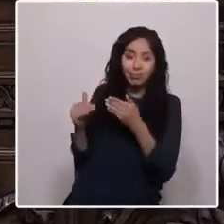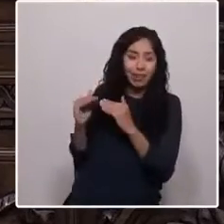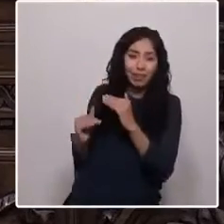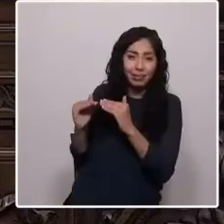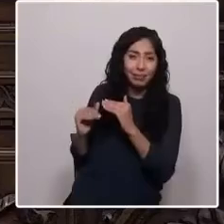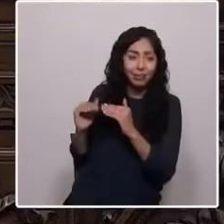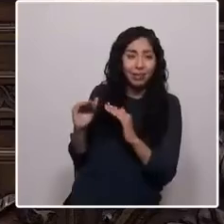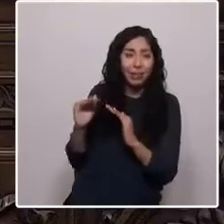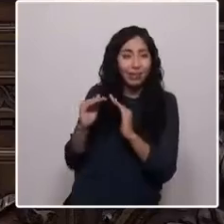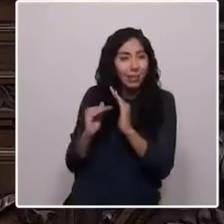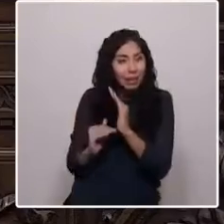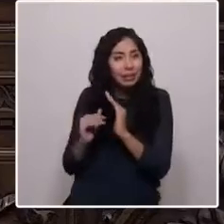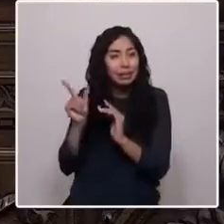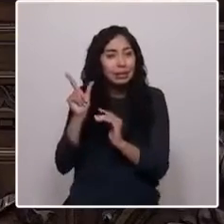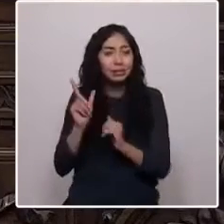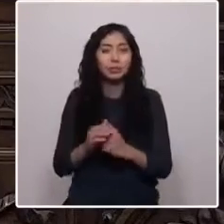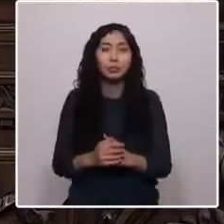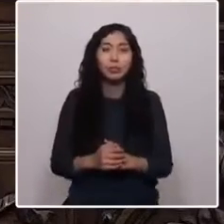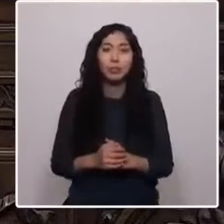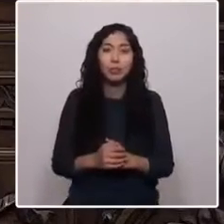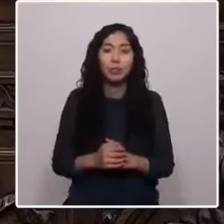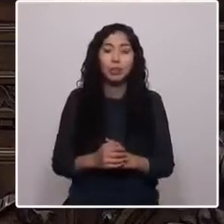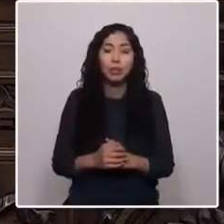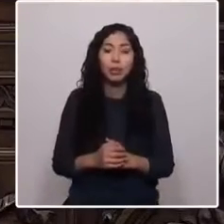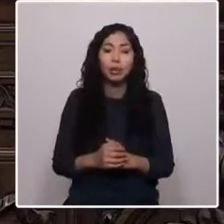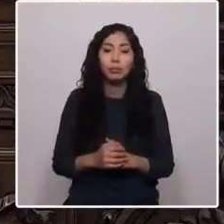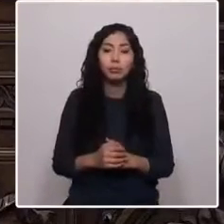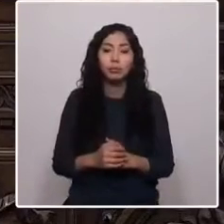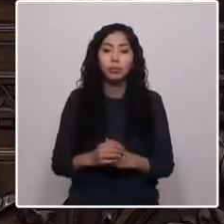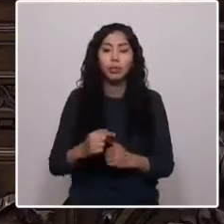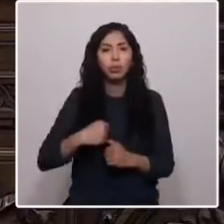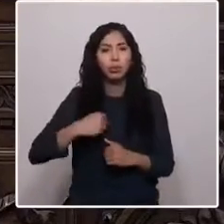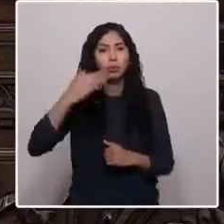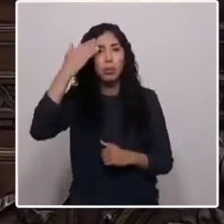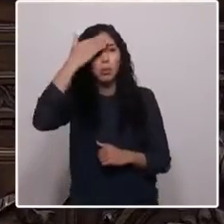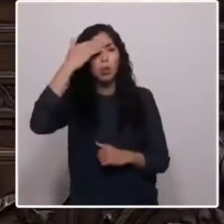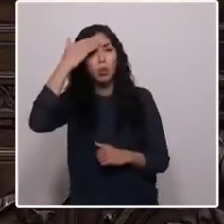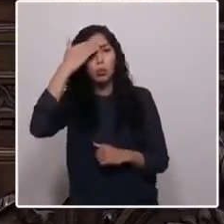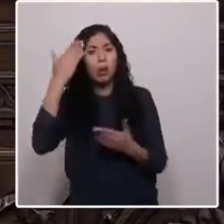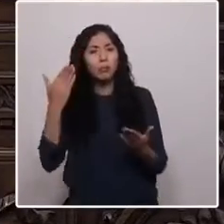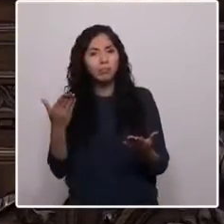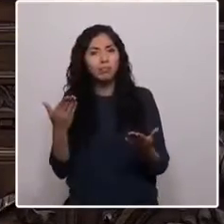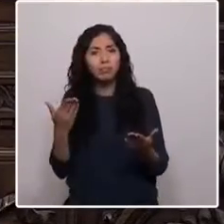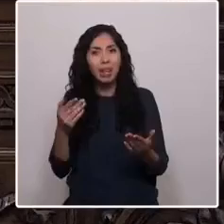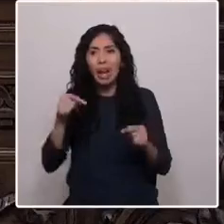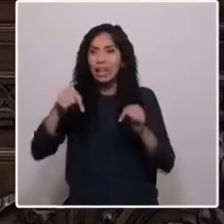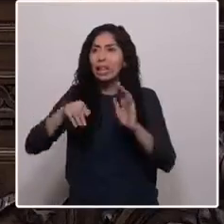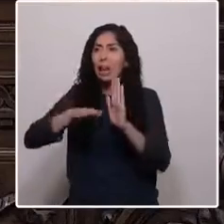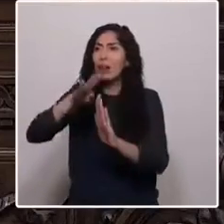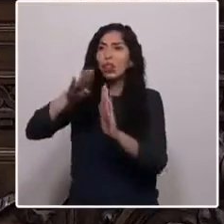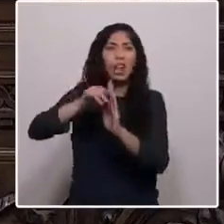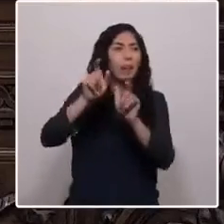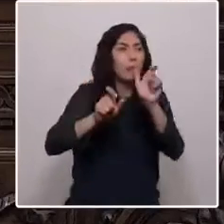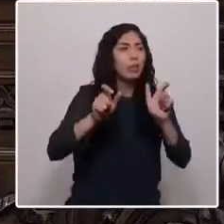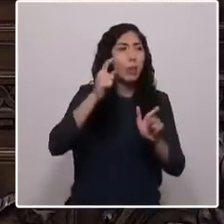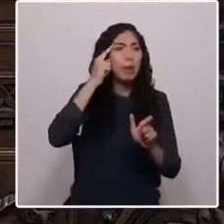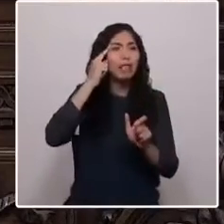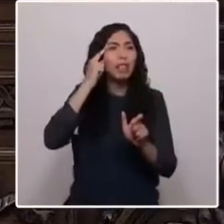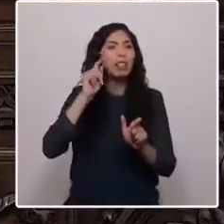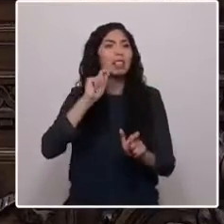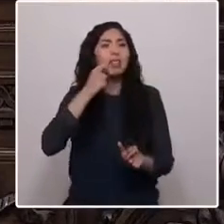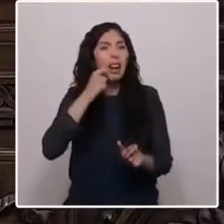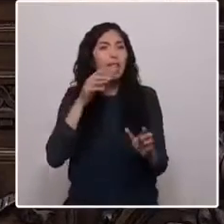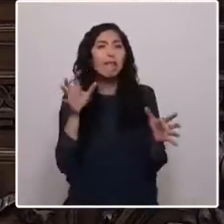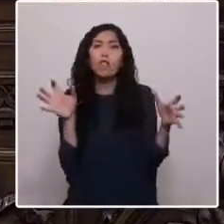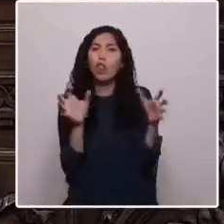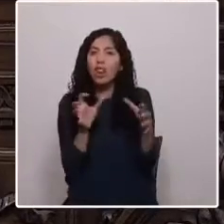Segundo, me preocupa la interpretación que la mayoría en esta convención hace de la violencia. No